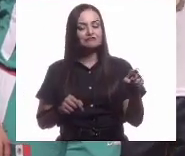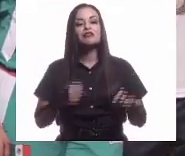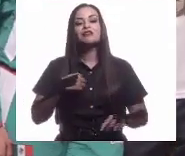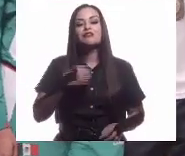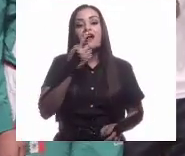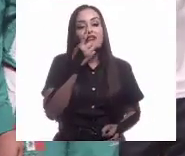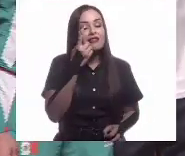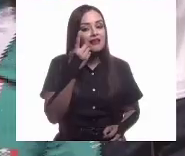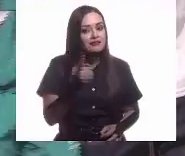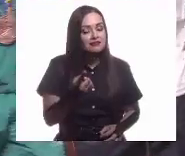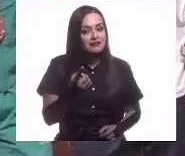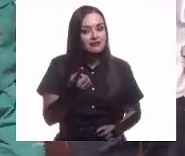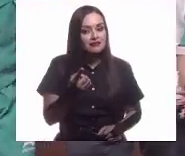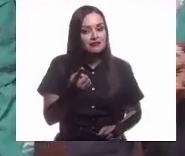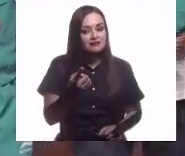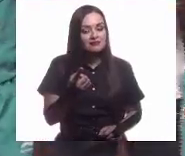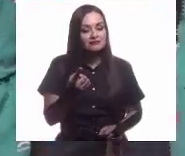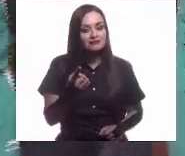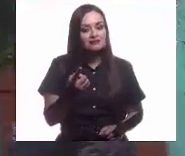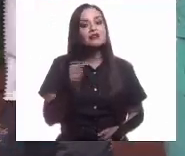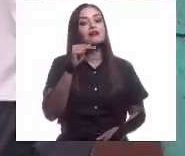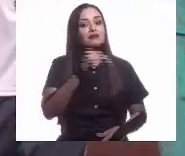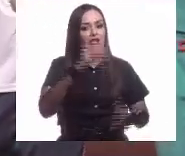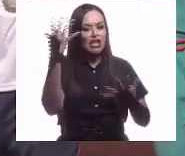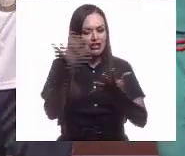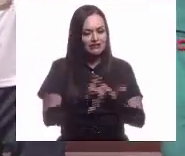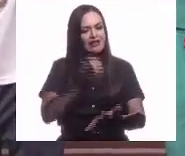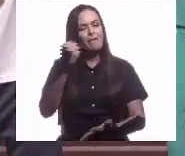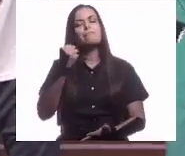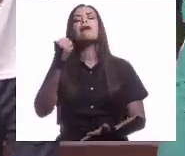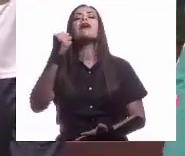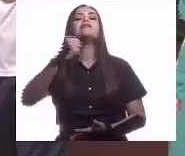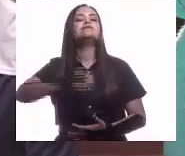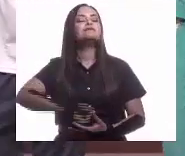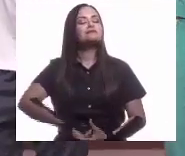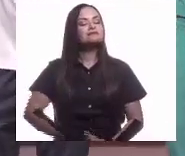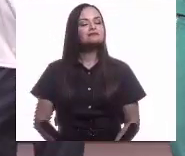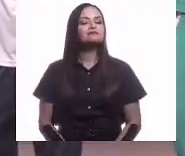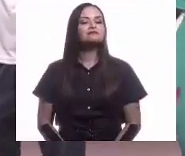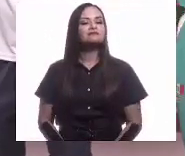decirles que son los verdaderos campeones de este informe.